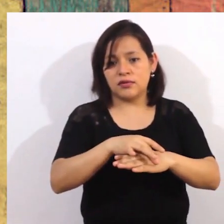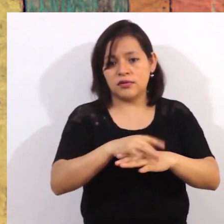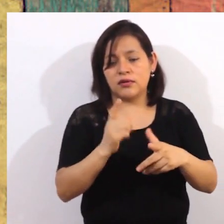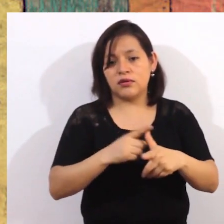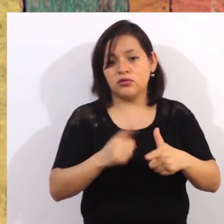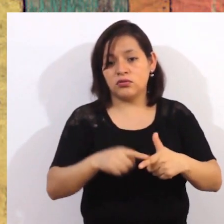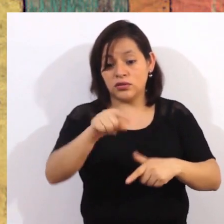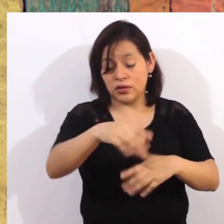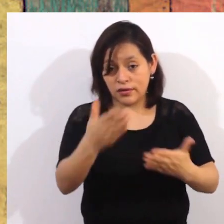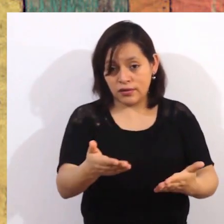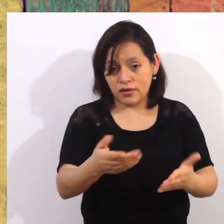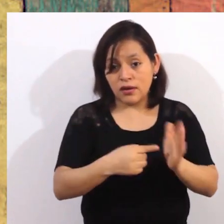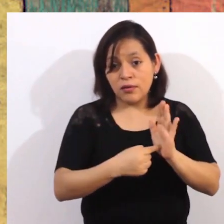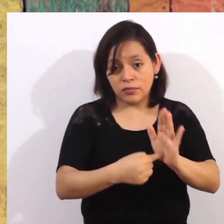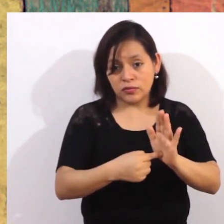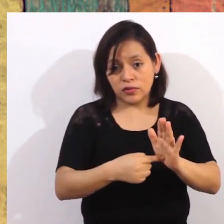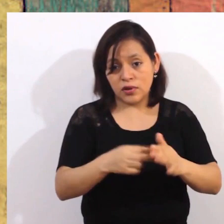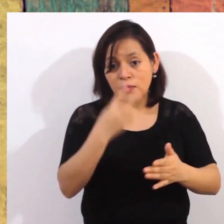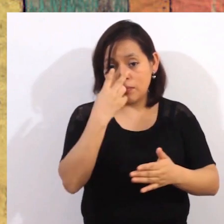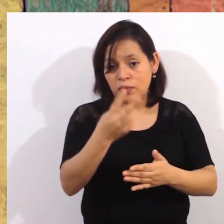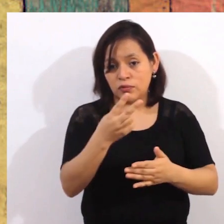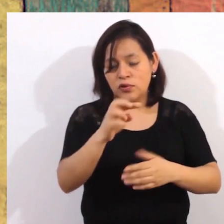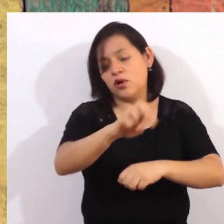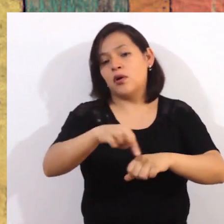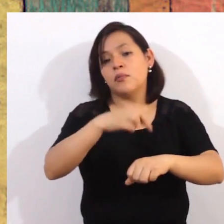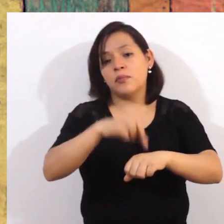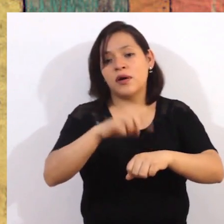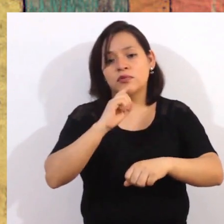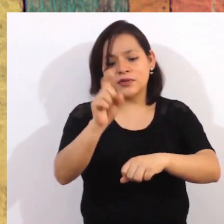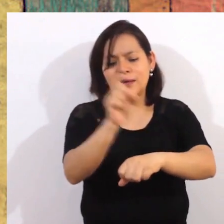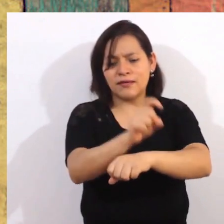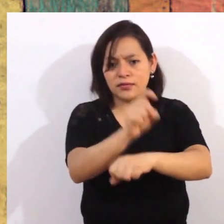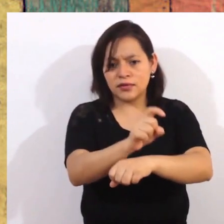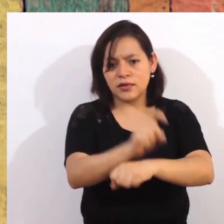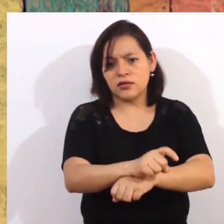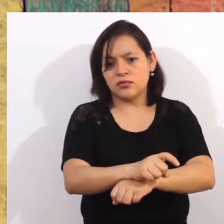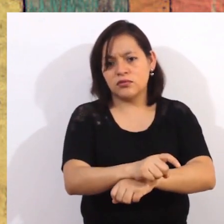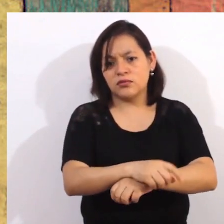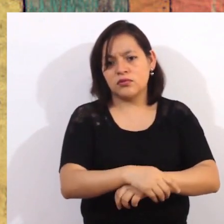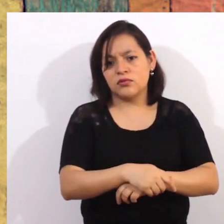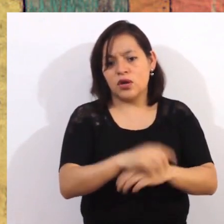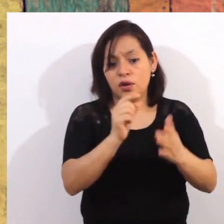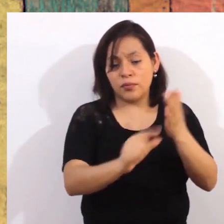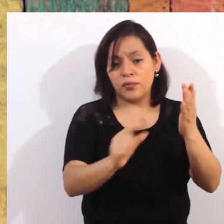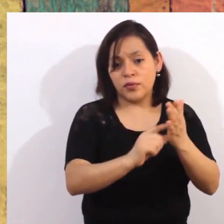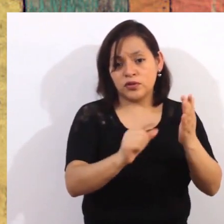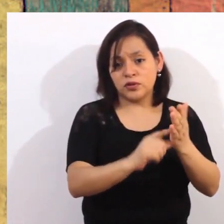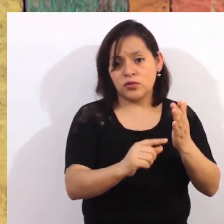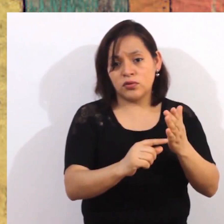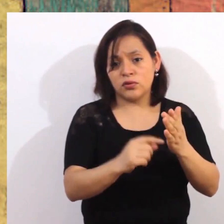Querido hermano y amigo, aquí hay algo interesante. Cuando Pablo está utilizando un término traducido por la Reina Valera